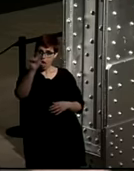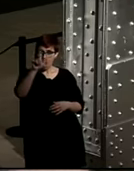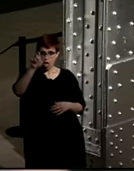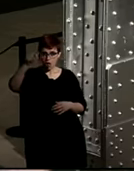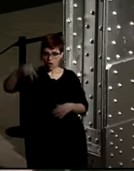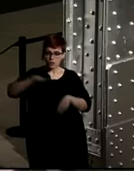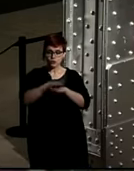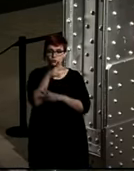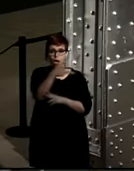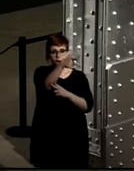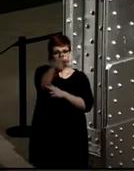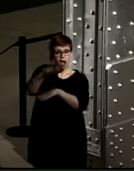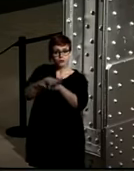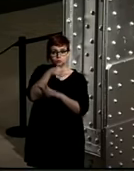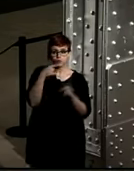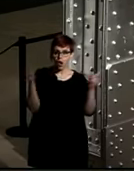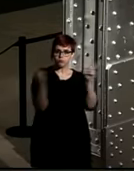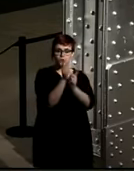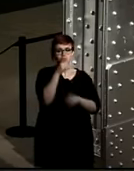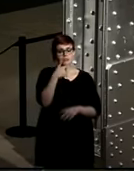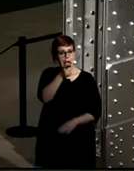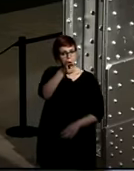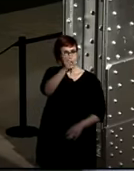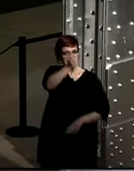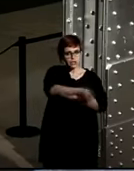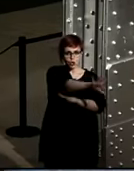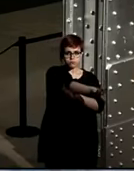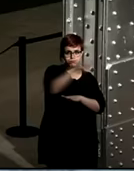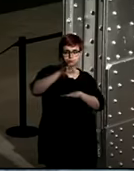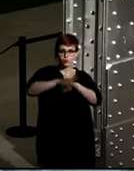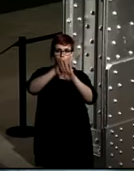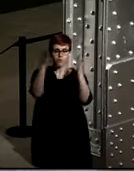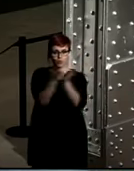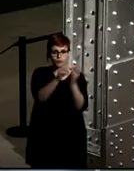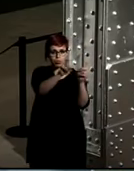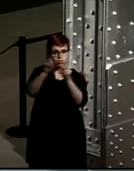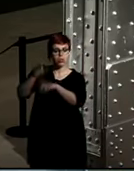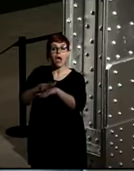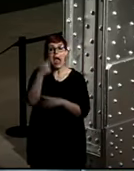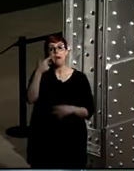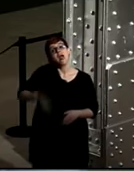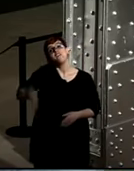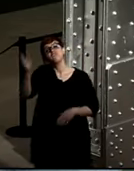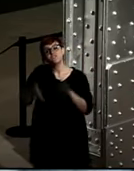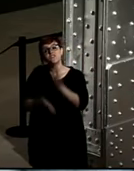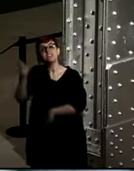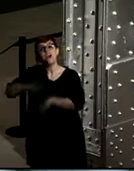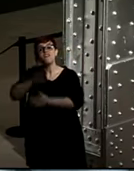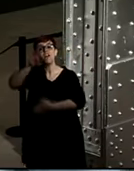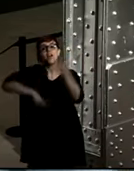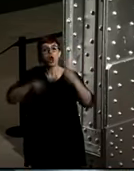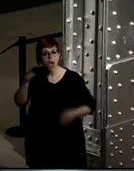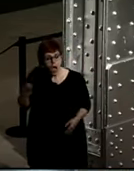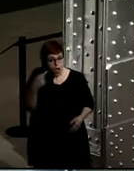lados. En vez de hacer un spot de publicidad, pues cogemos a un director, cogemos un tal y lo llevamos por el mundo. Ahora vete tú a rodar a Barcelona. Ya